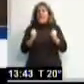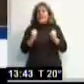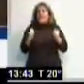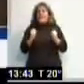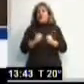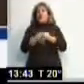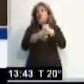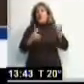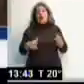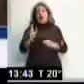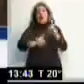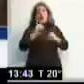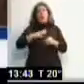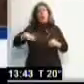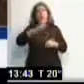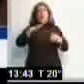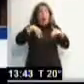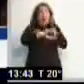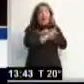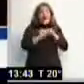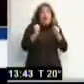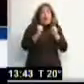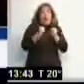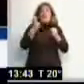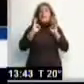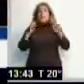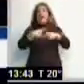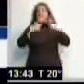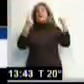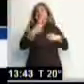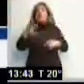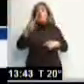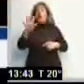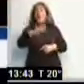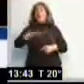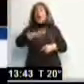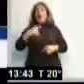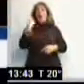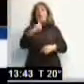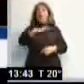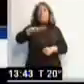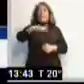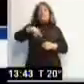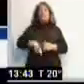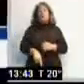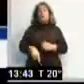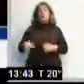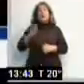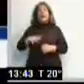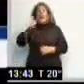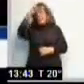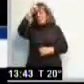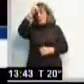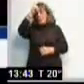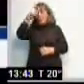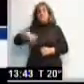no cuentan con algún refugio. Para ello ya se encuentran habilitados 2 alojamientos, uno que está ubicado en la zona sur en el destacamento